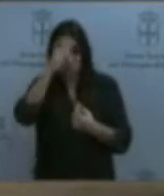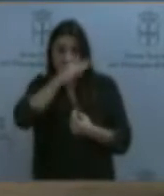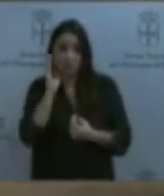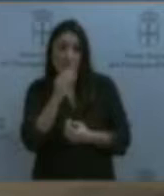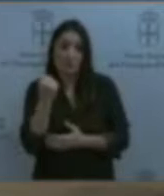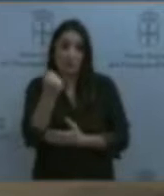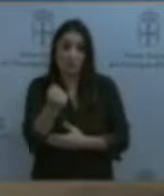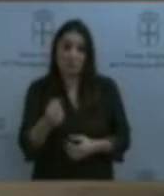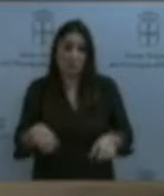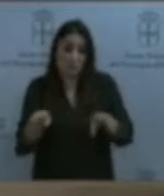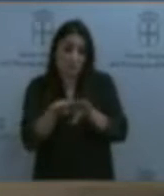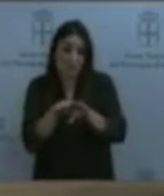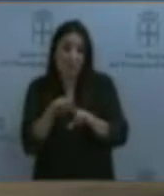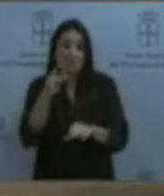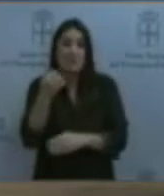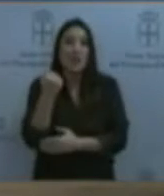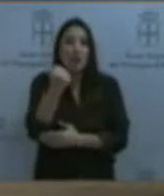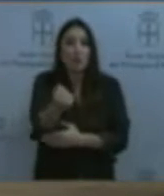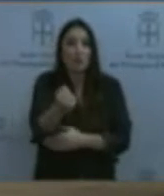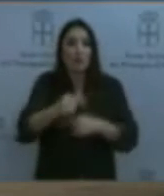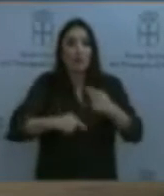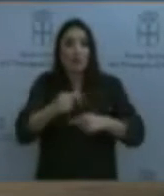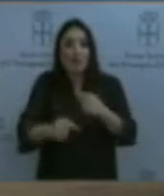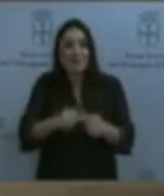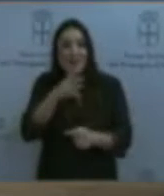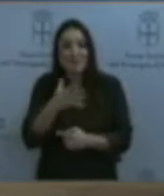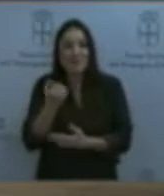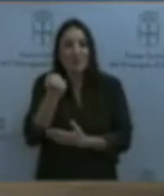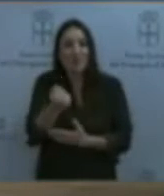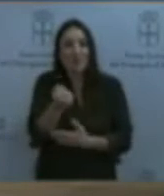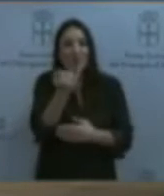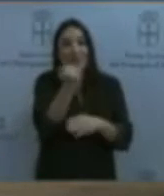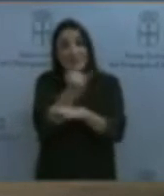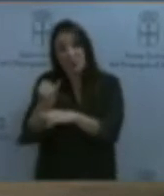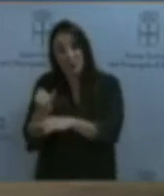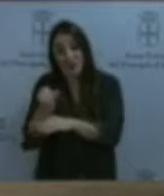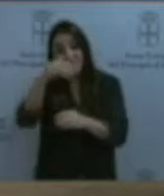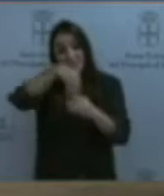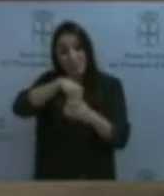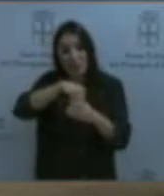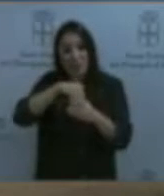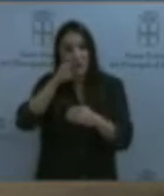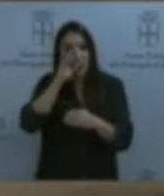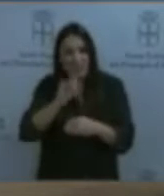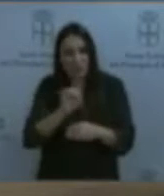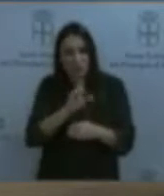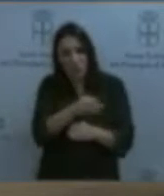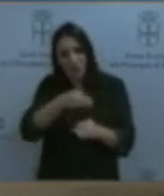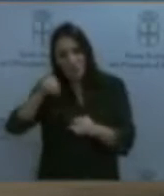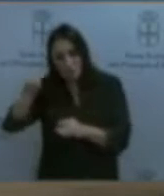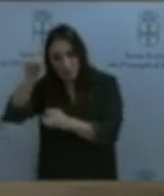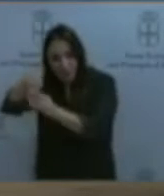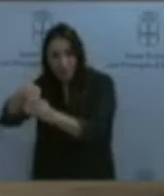el acogimiento familiar para contribuir a la desinstitucionalización de menores. Y estas medidas